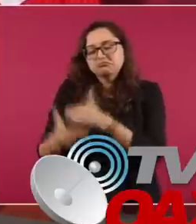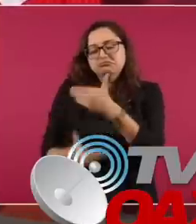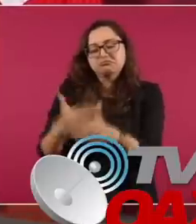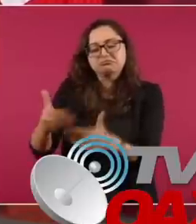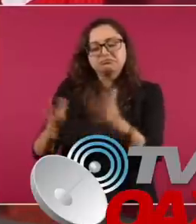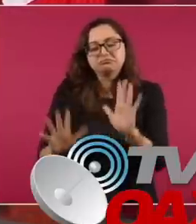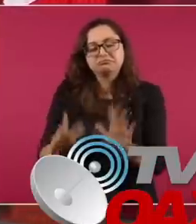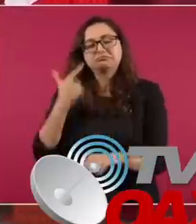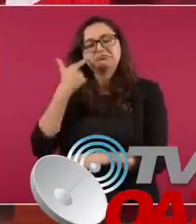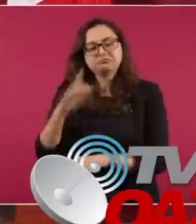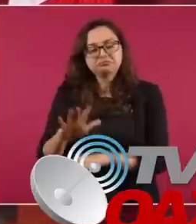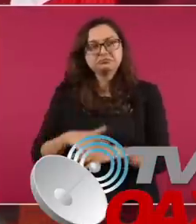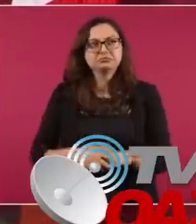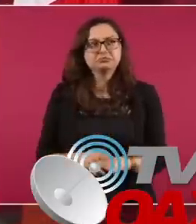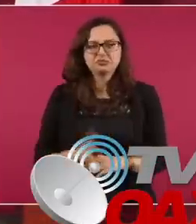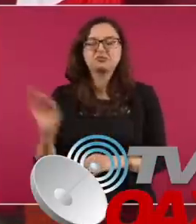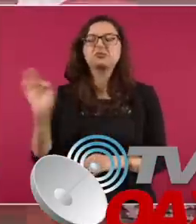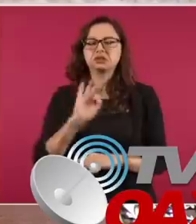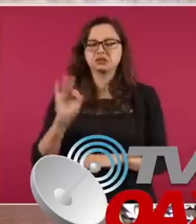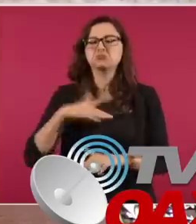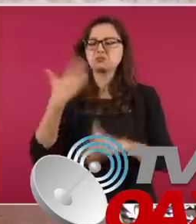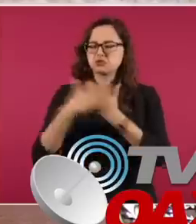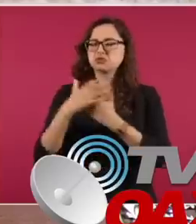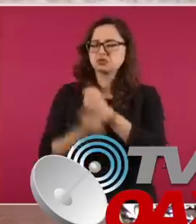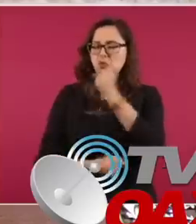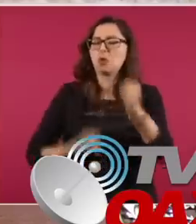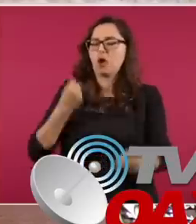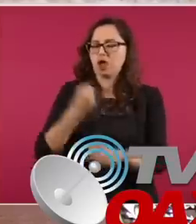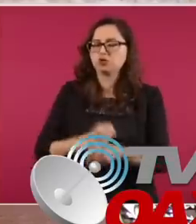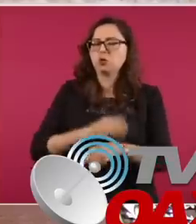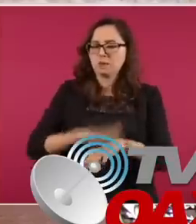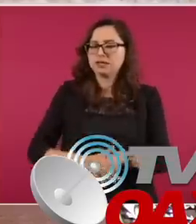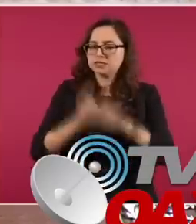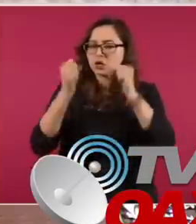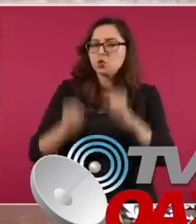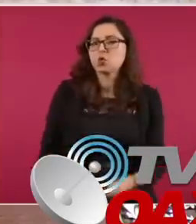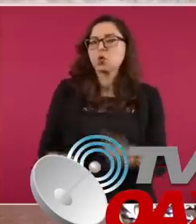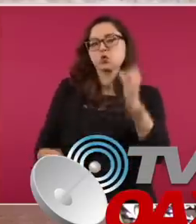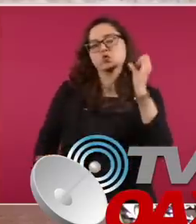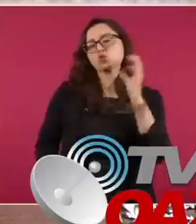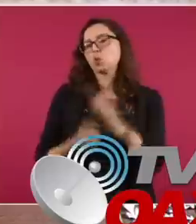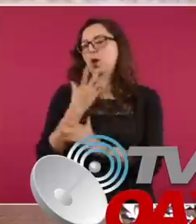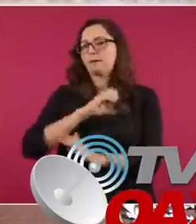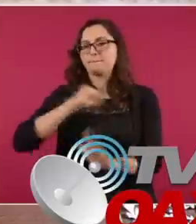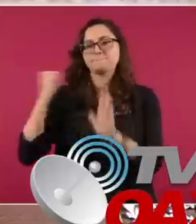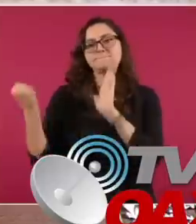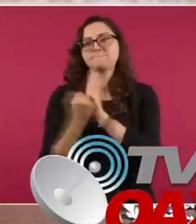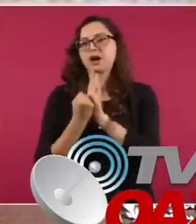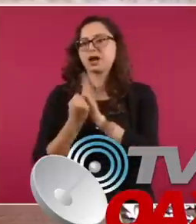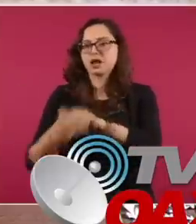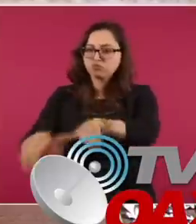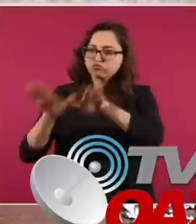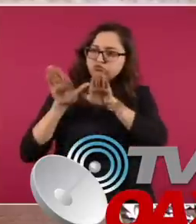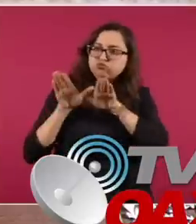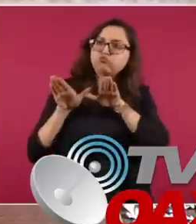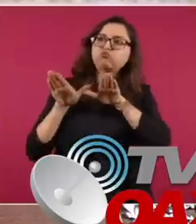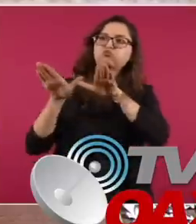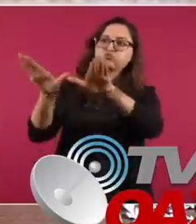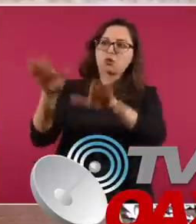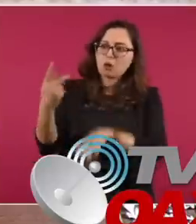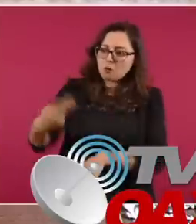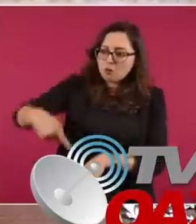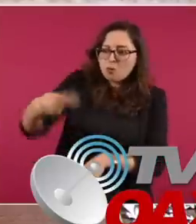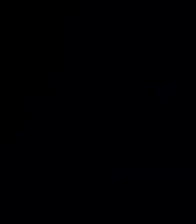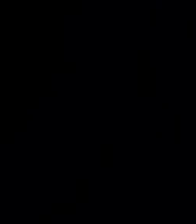es muy probable que para el año próximo ya desde esta nueva este línea aérea